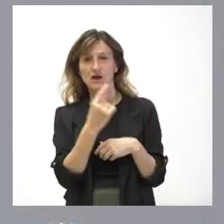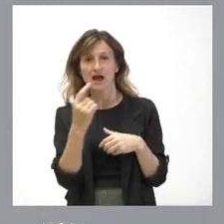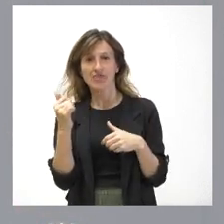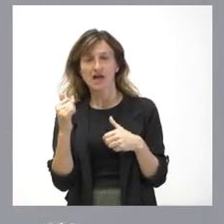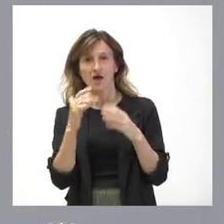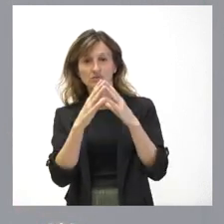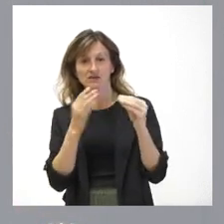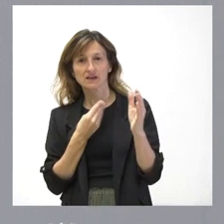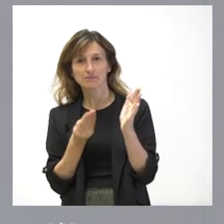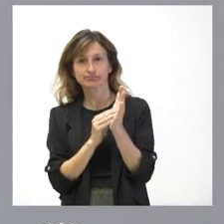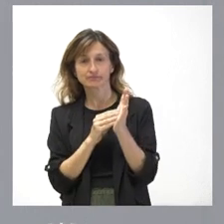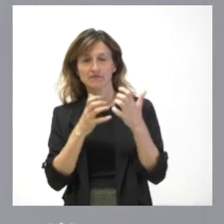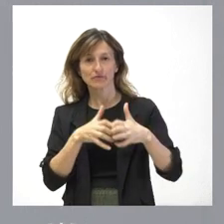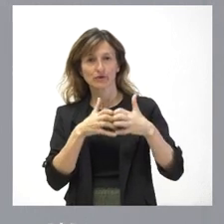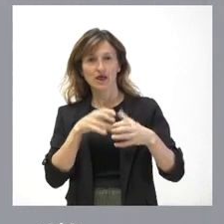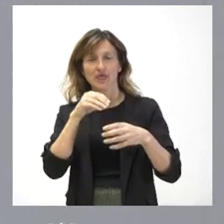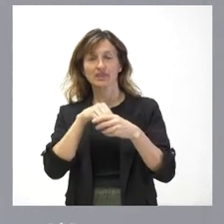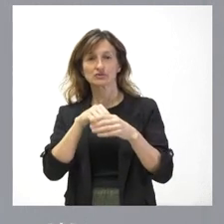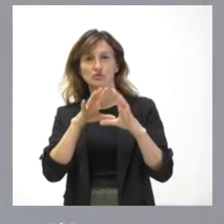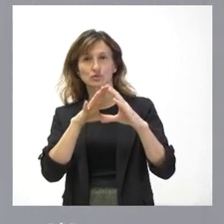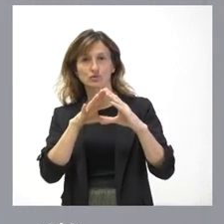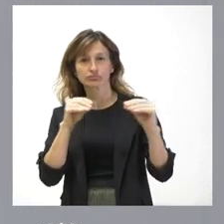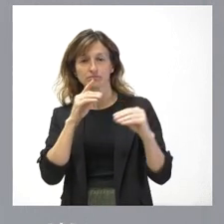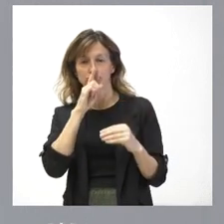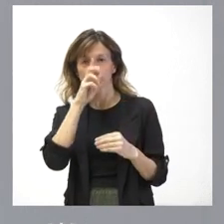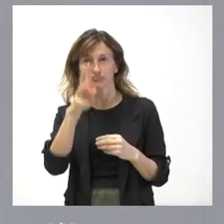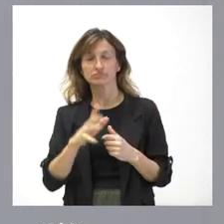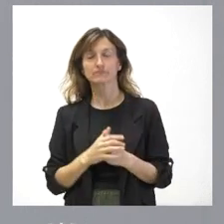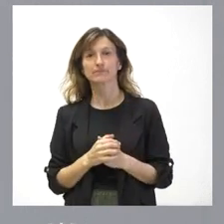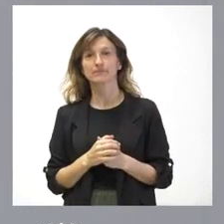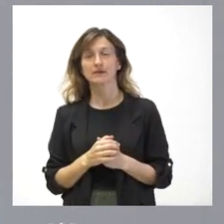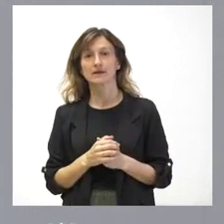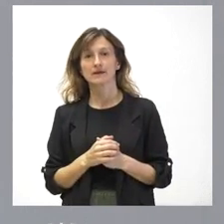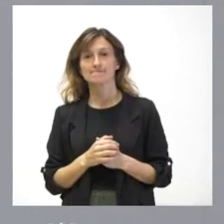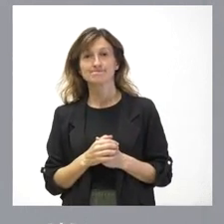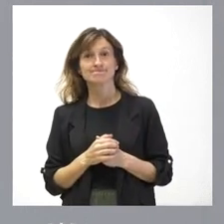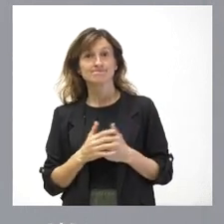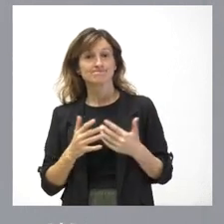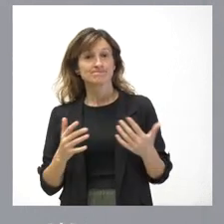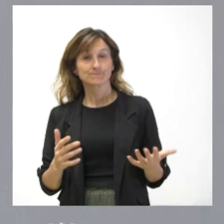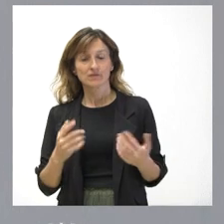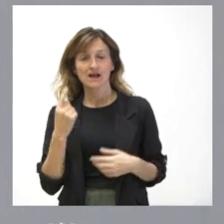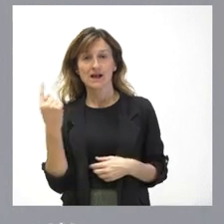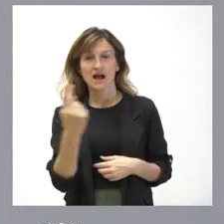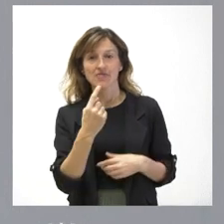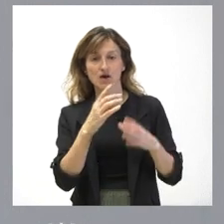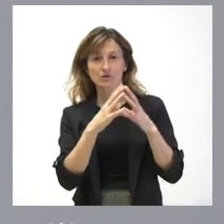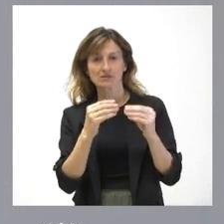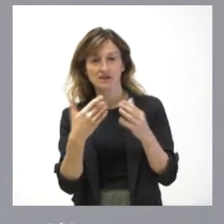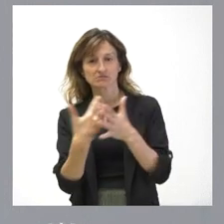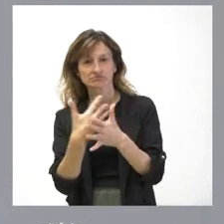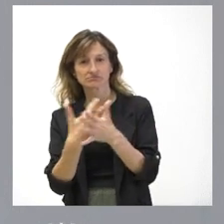desea implantar dentro de los próximos años dentro del futuro y por tanto cada universidad nos irá definiendo